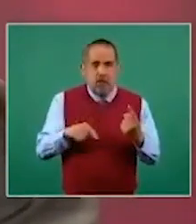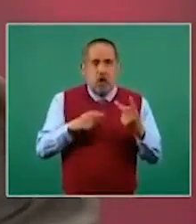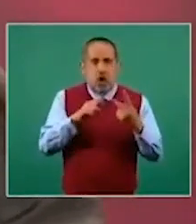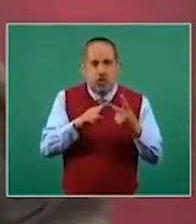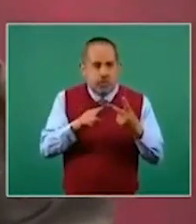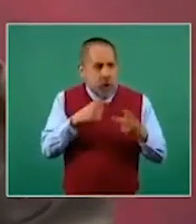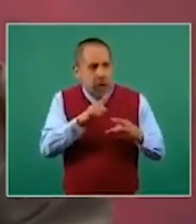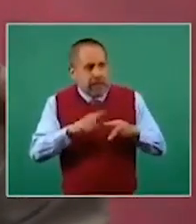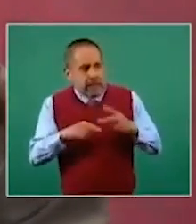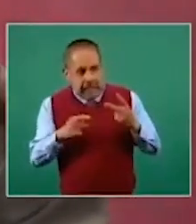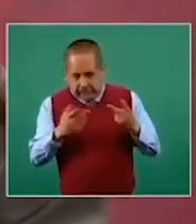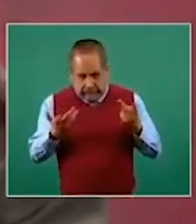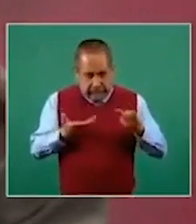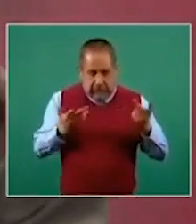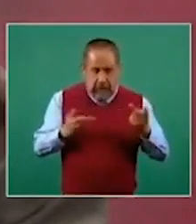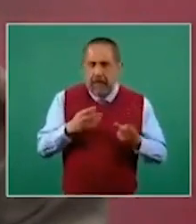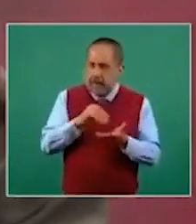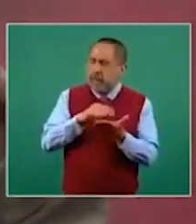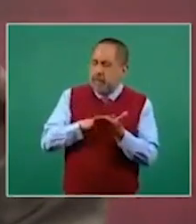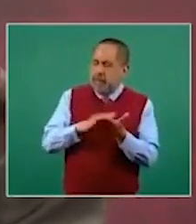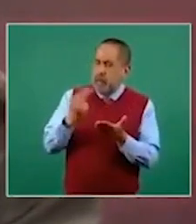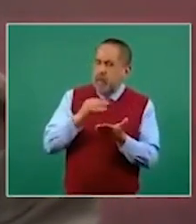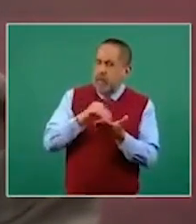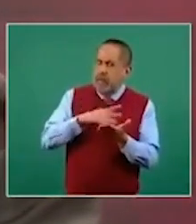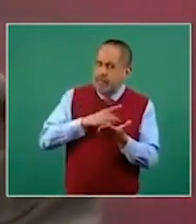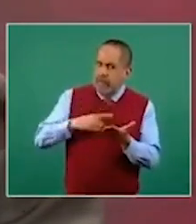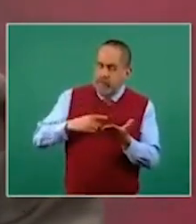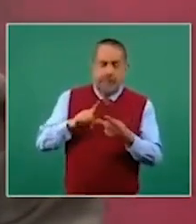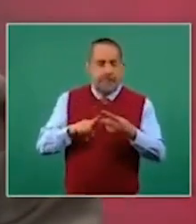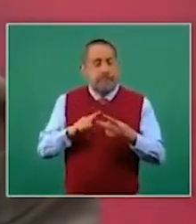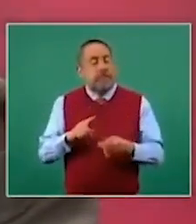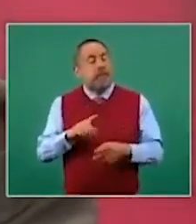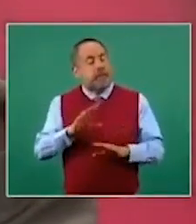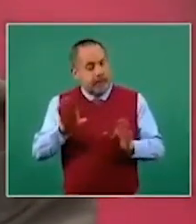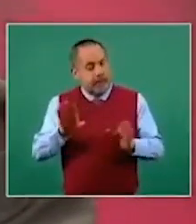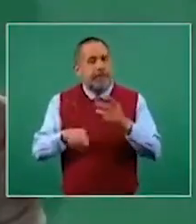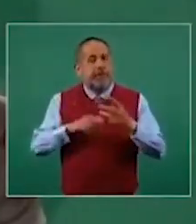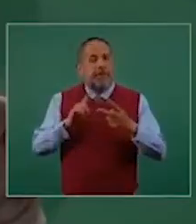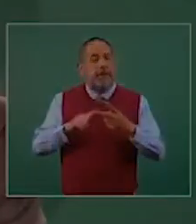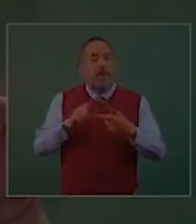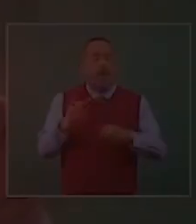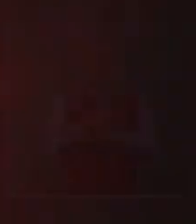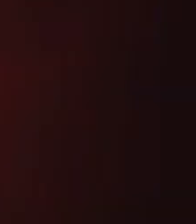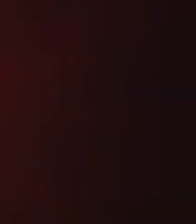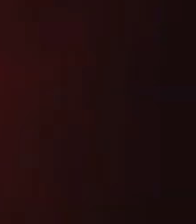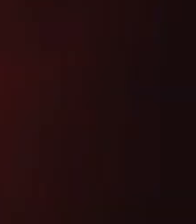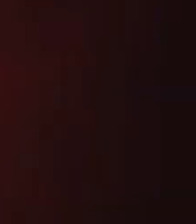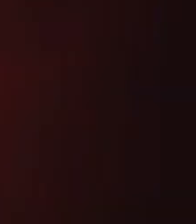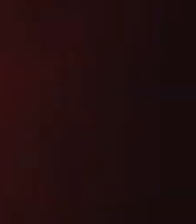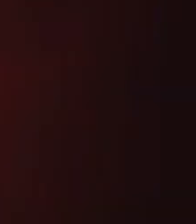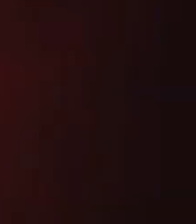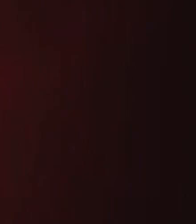Para hacer precisiones, para que la gente se quede con la información que necesita.